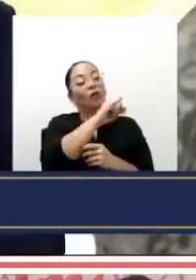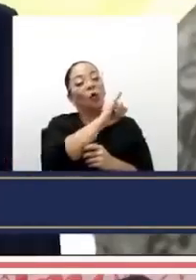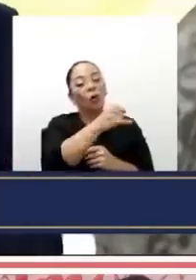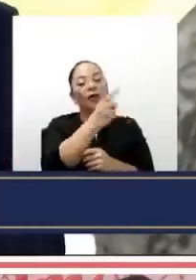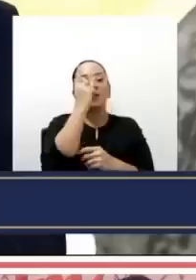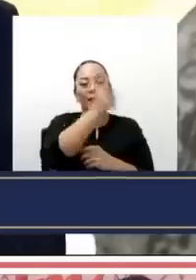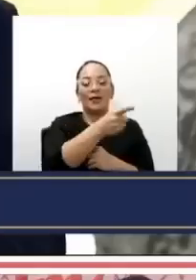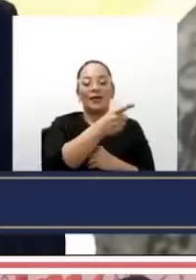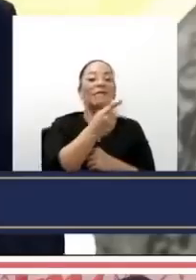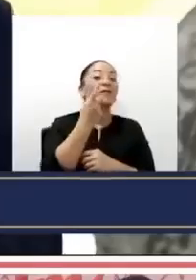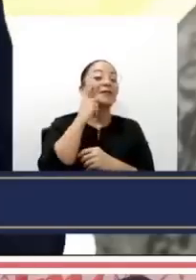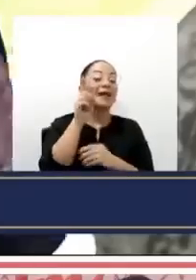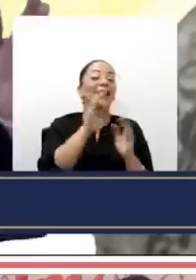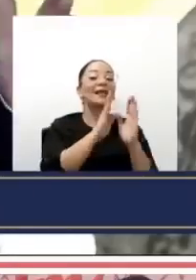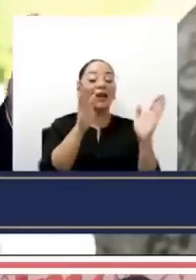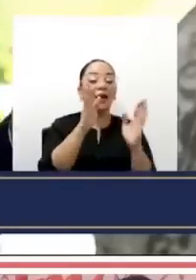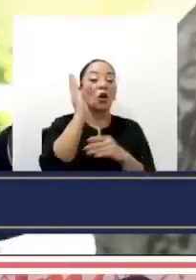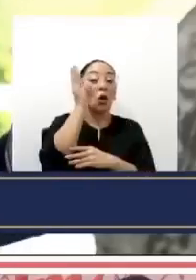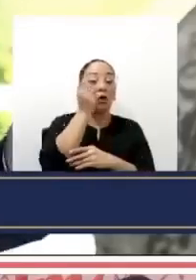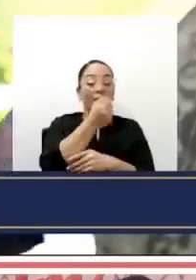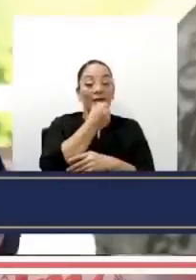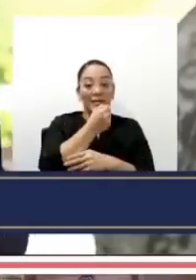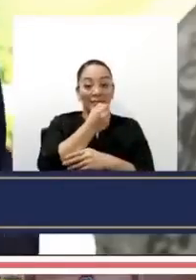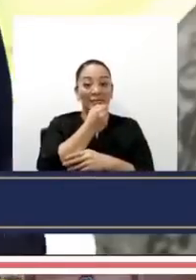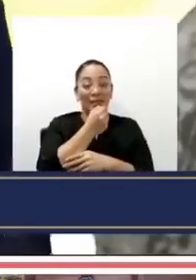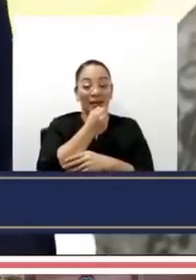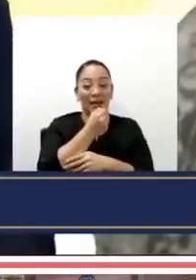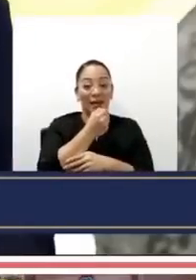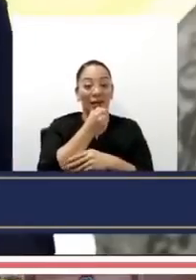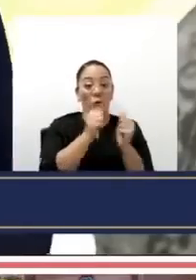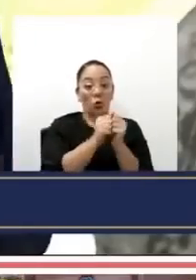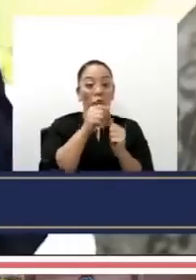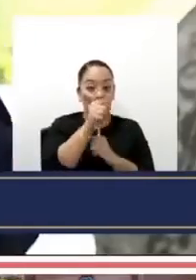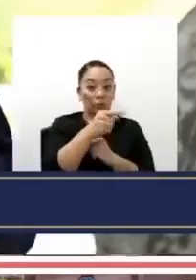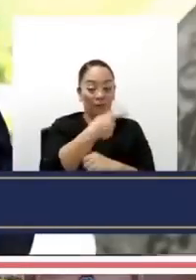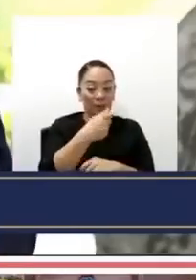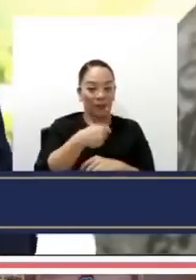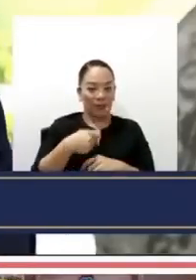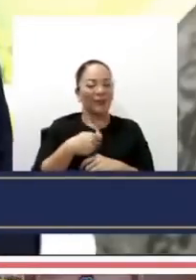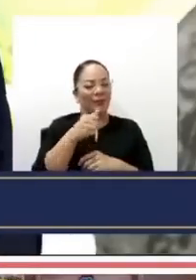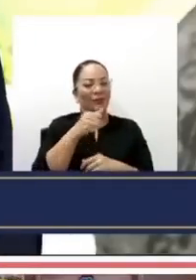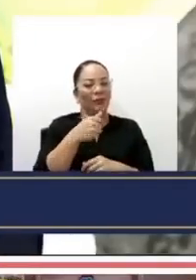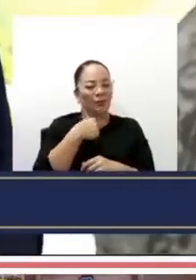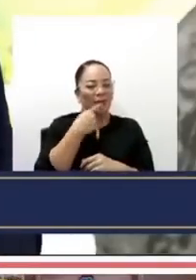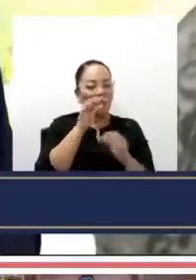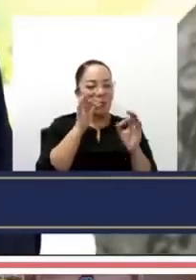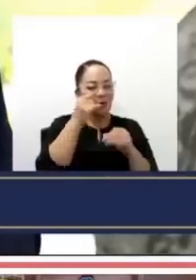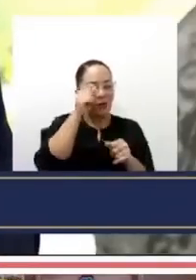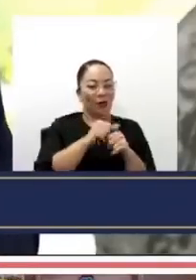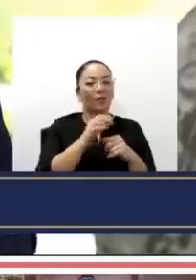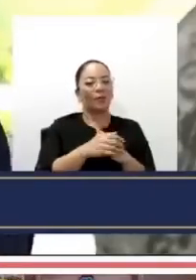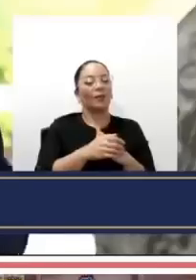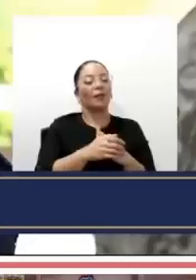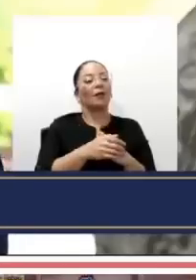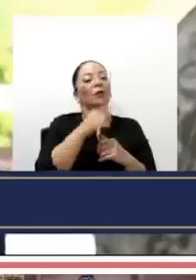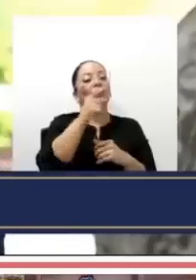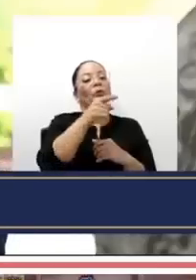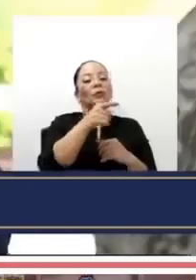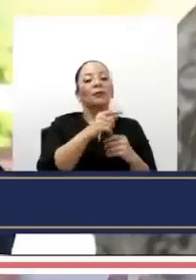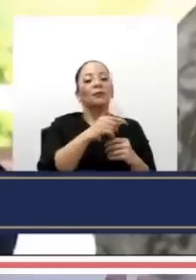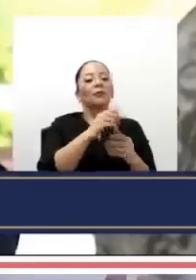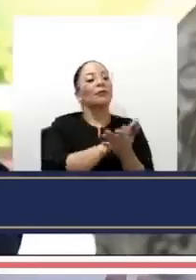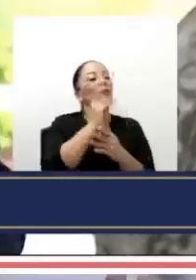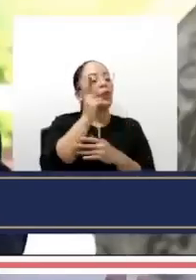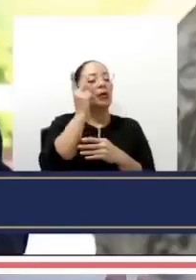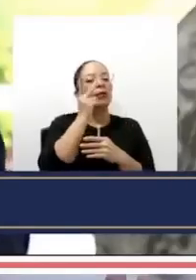al fiscal general en una conferencia de prensa donde estaba al lado suyo, que le dijo, yo lo recuerdo muy bien, presente la política de